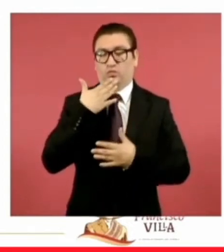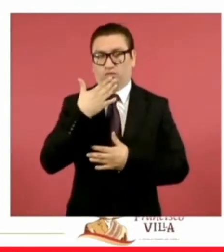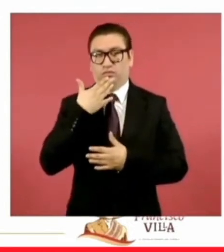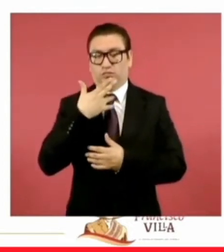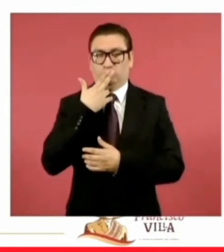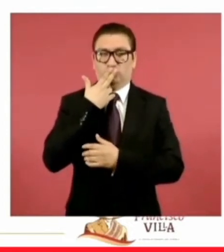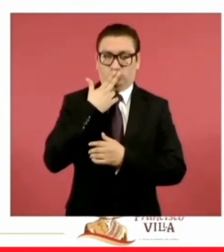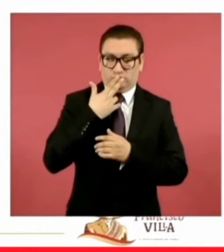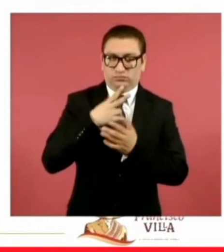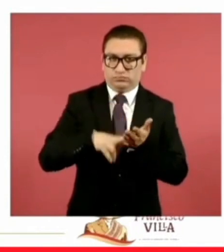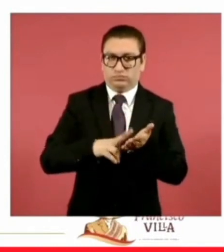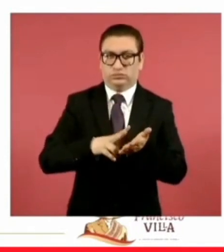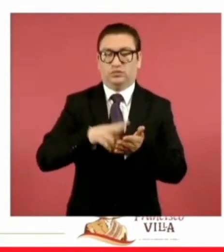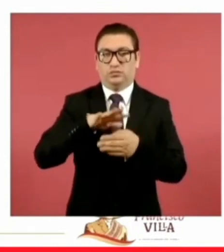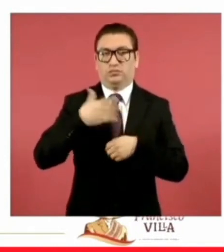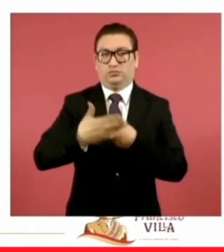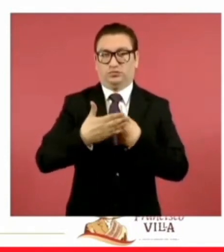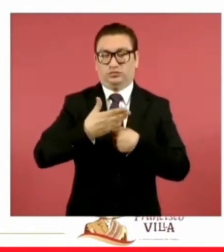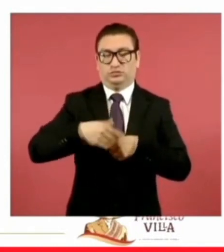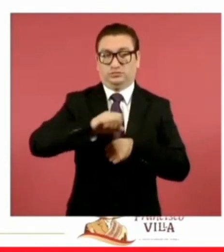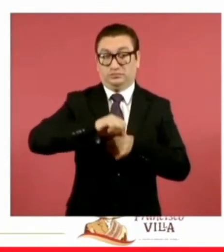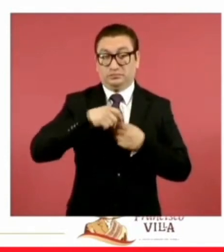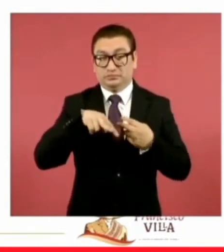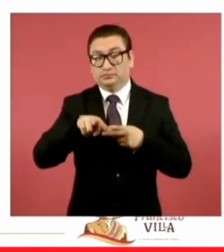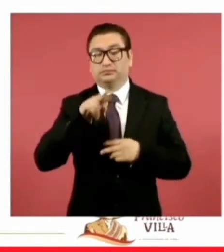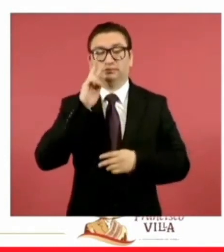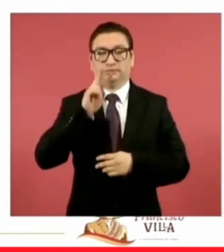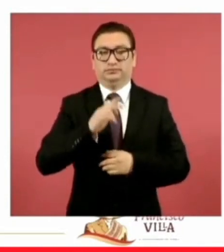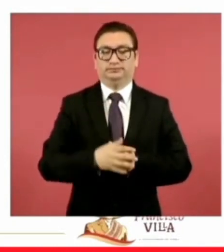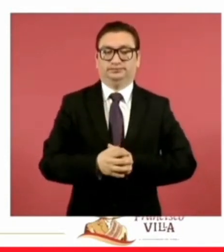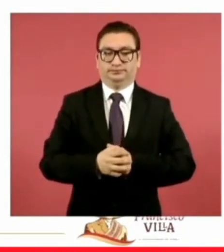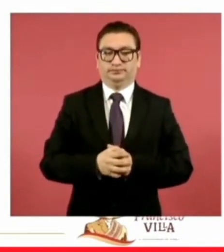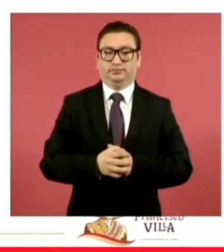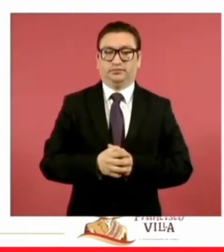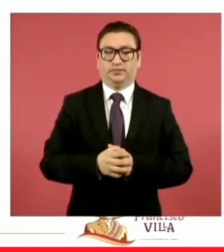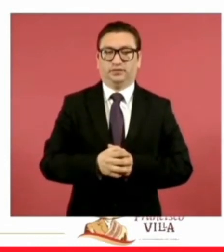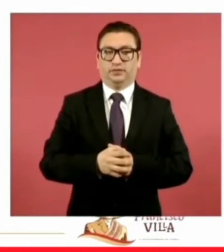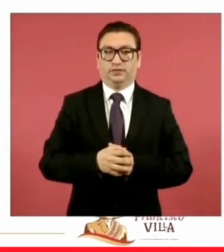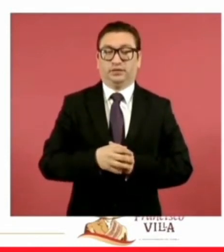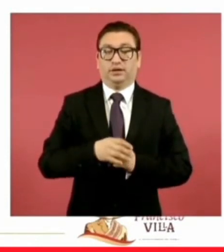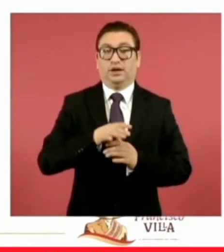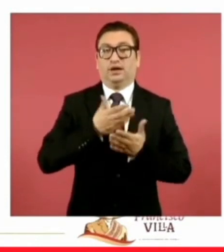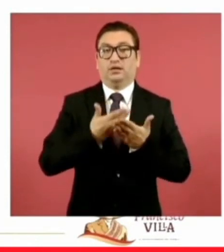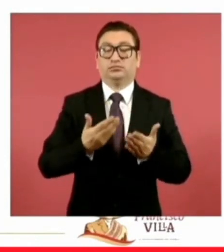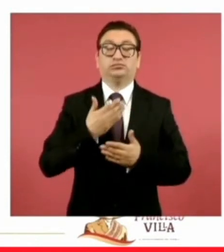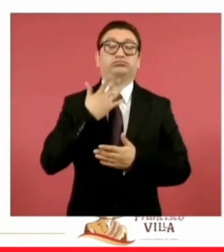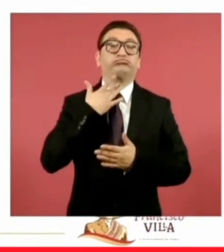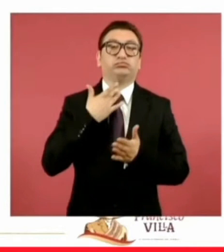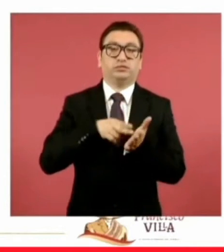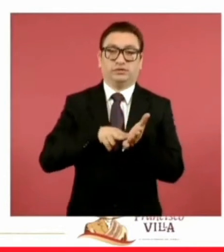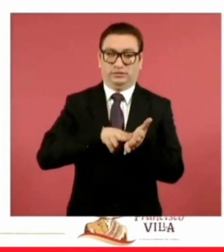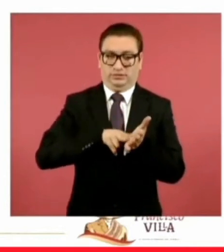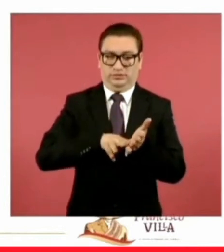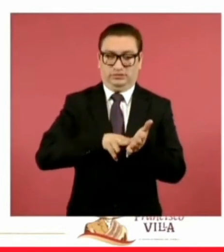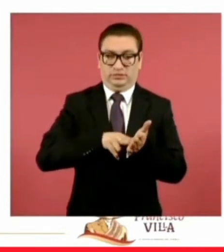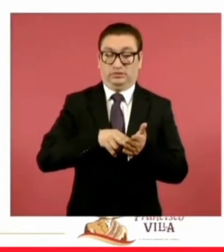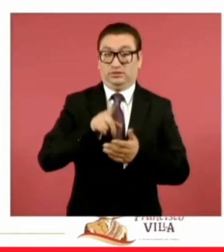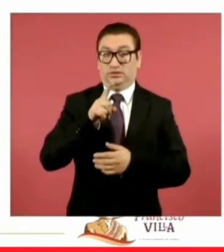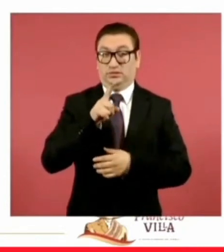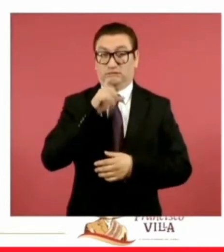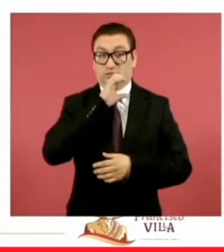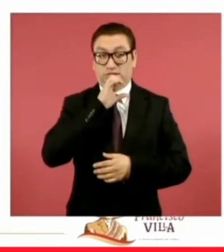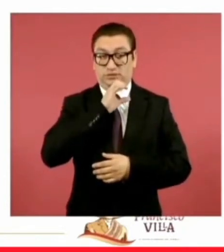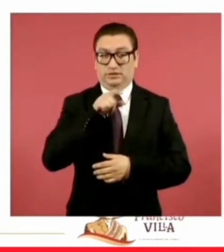cuenta en las semanas subsecuentes. En el caso del diésel, en la capital del estado de